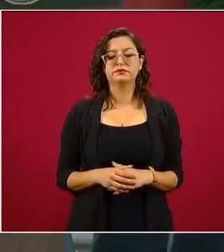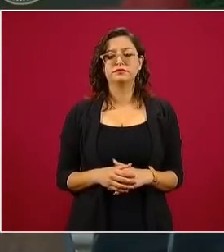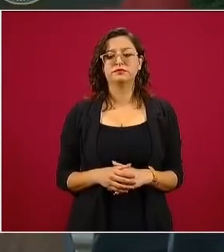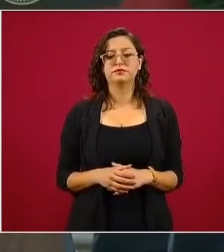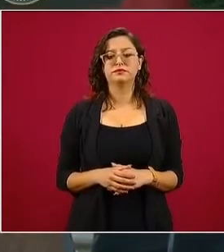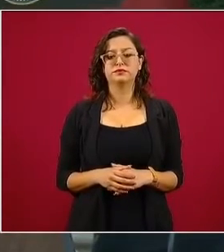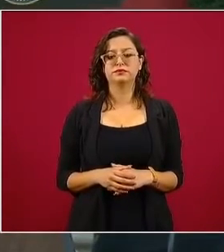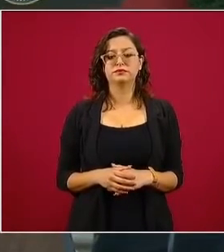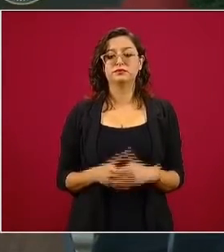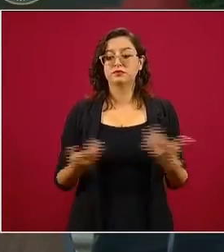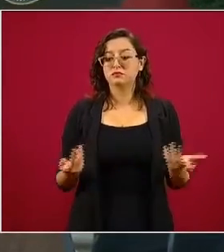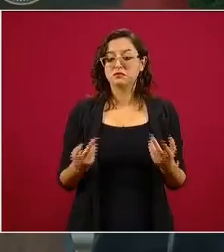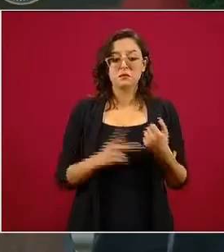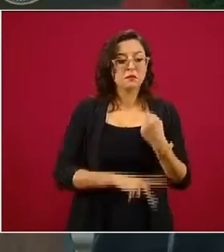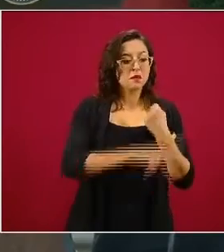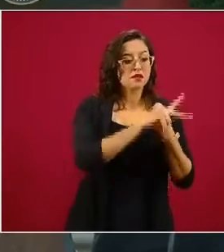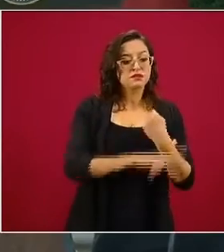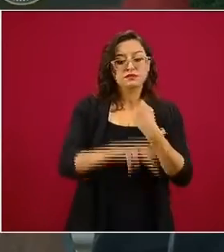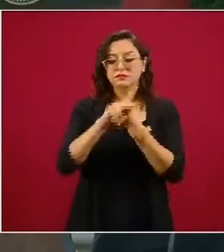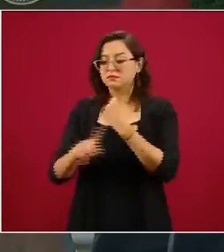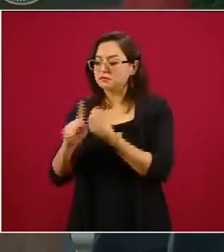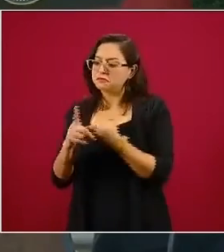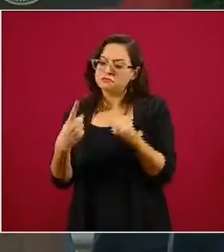El haber conseguido este acuerdo